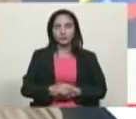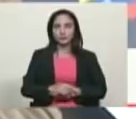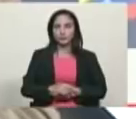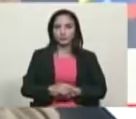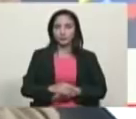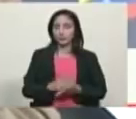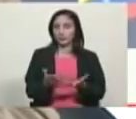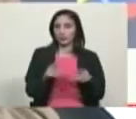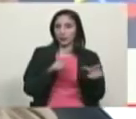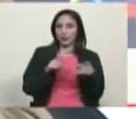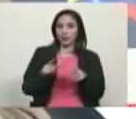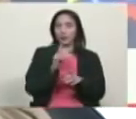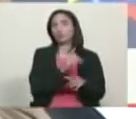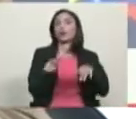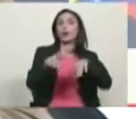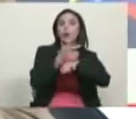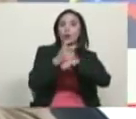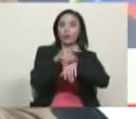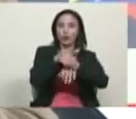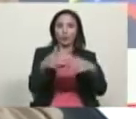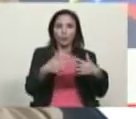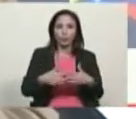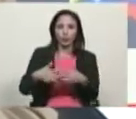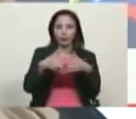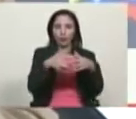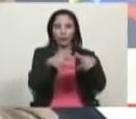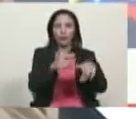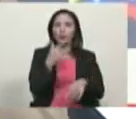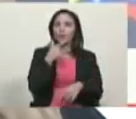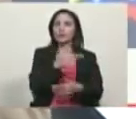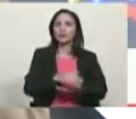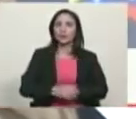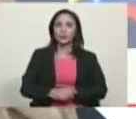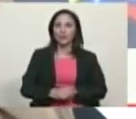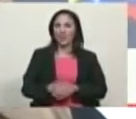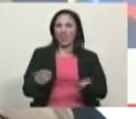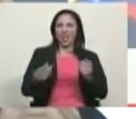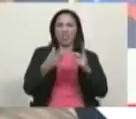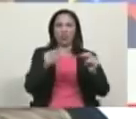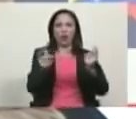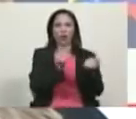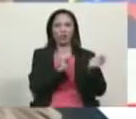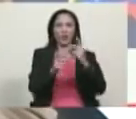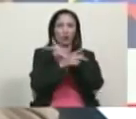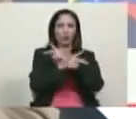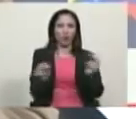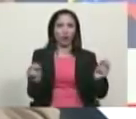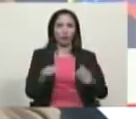Ya salió el gobierno de Estados Unidos a decir no al diálogo.